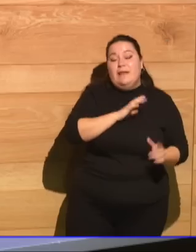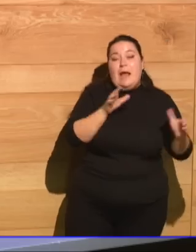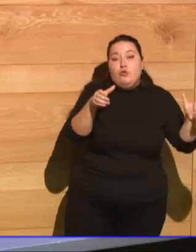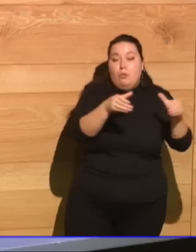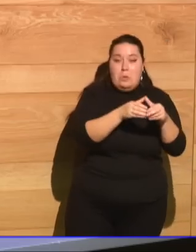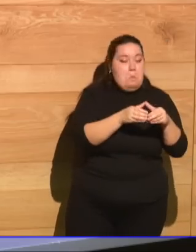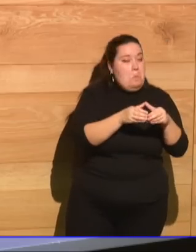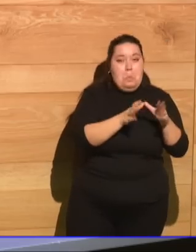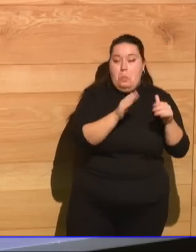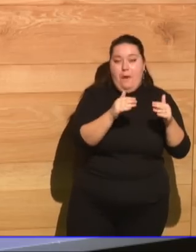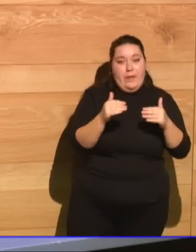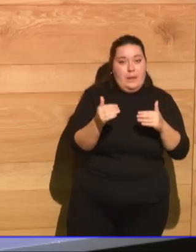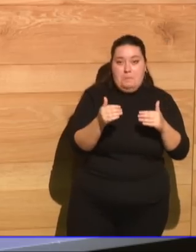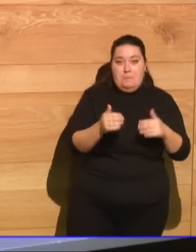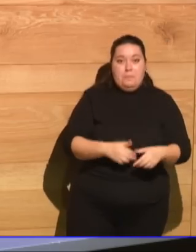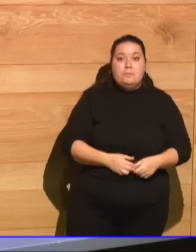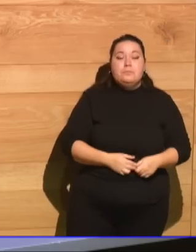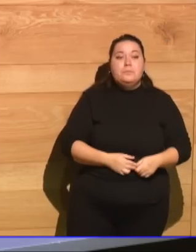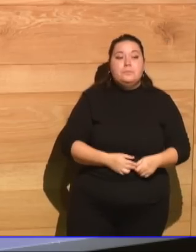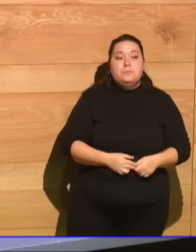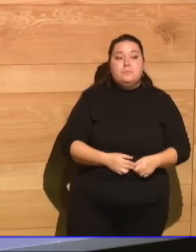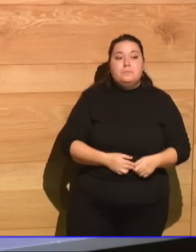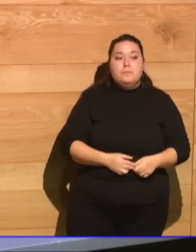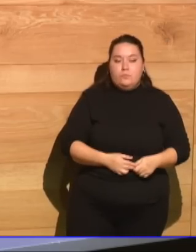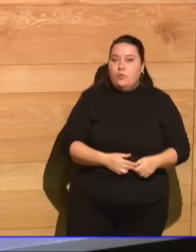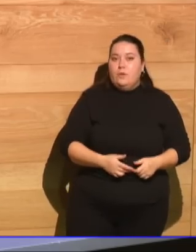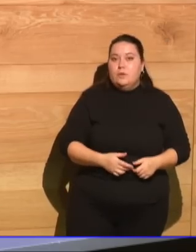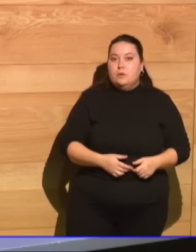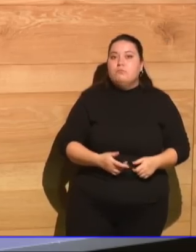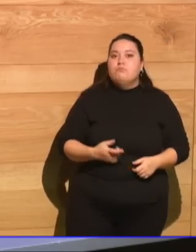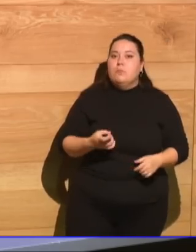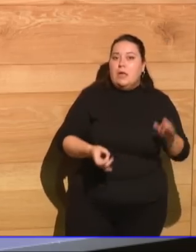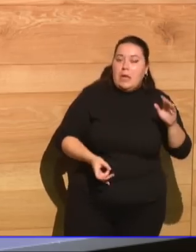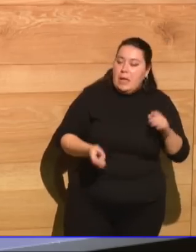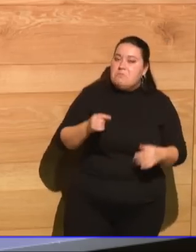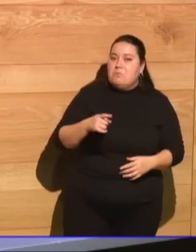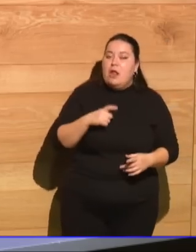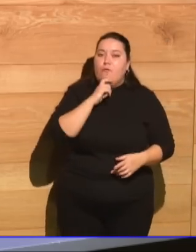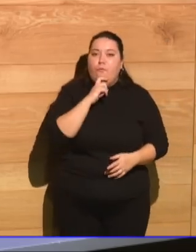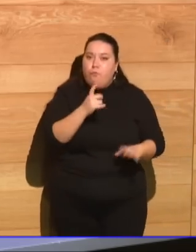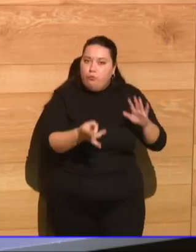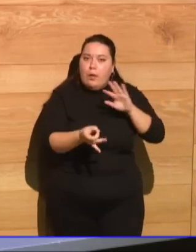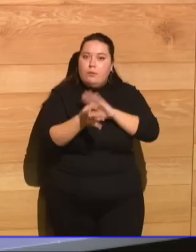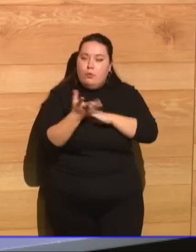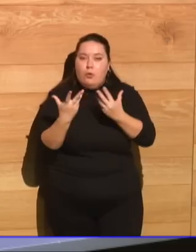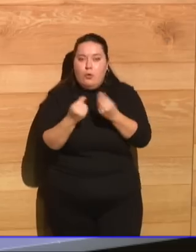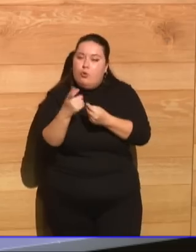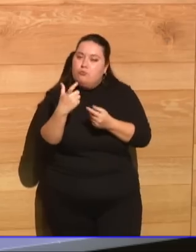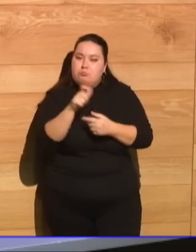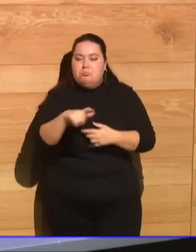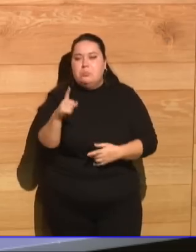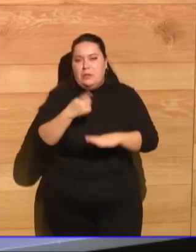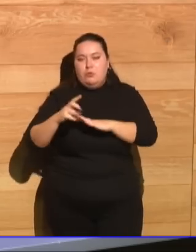no hay en muchísimas partes por otro lado. Y efectivamente él funda ese directors guild con otra serie de directores. En ese sentido